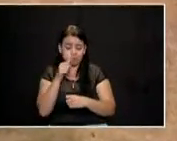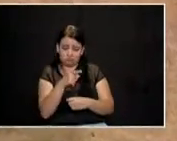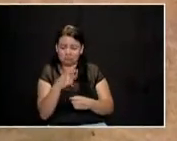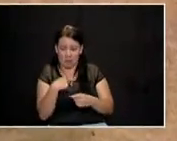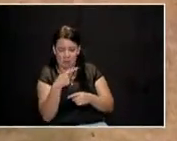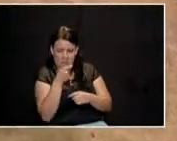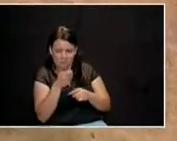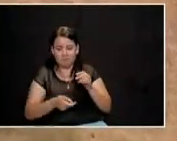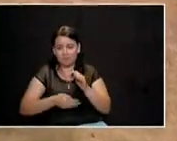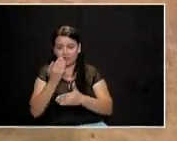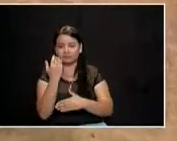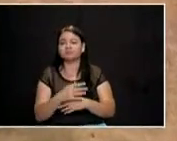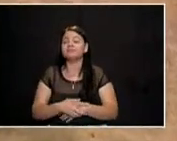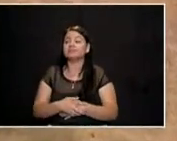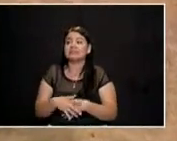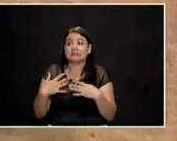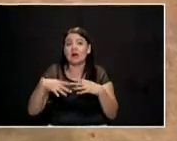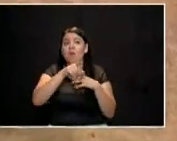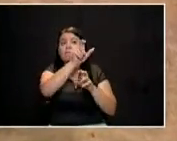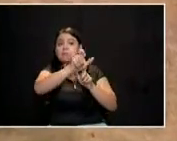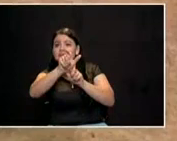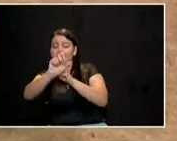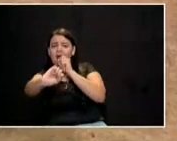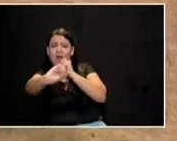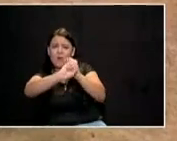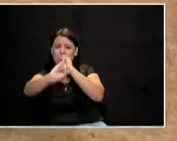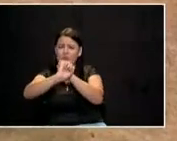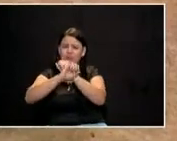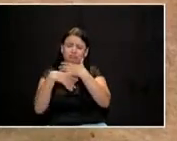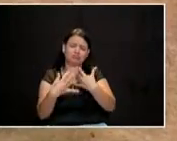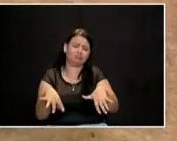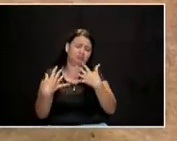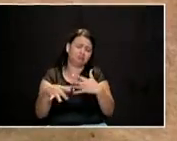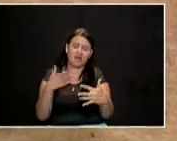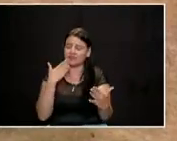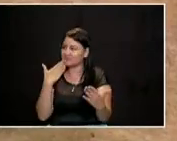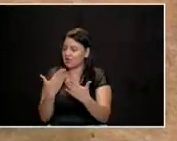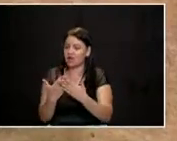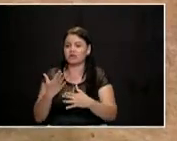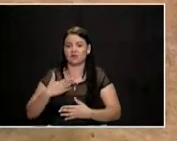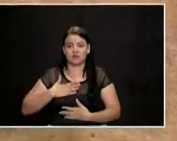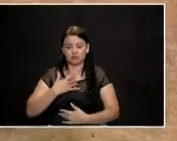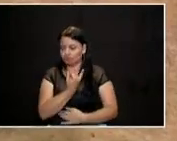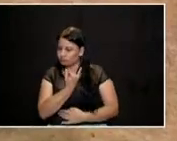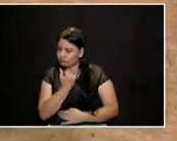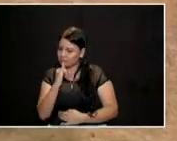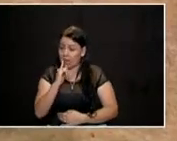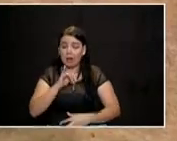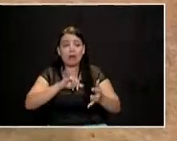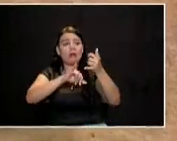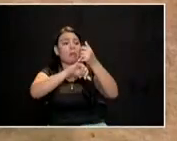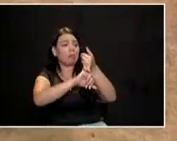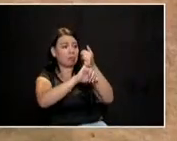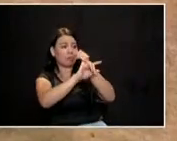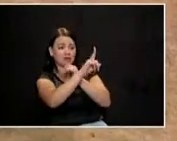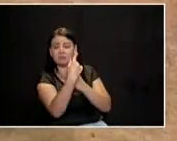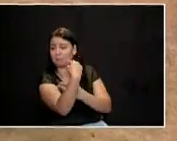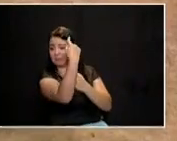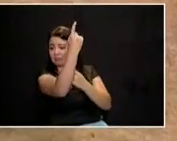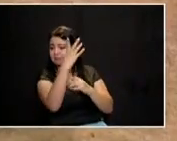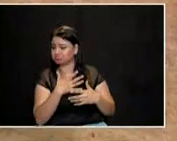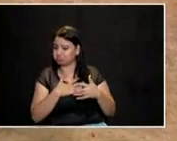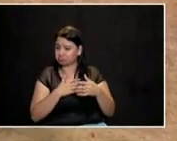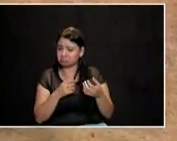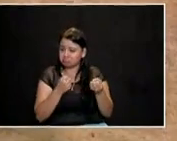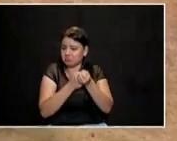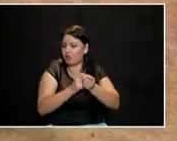apoyo de cientos de voluntarios que se han sumado a esta campaña independiente, sin partidos, sin jefes políticos.